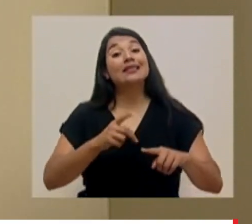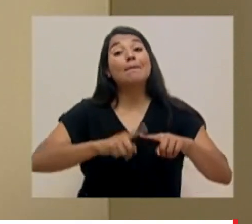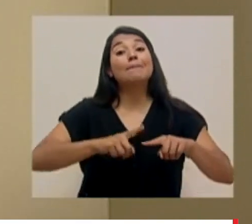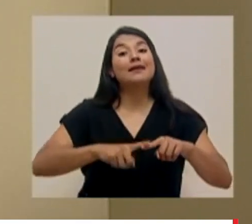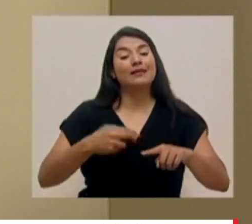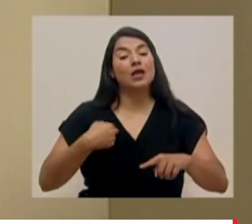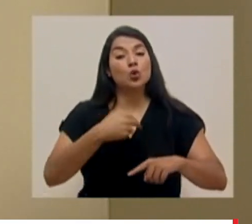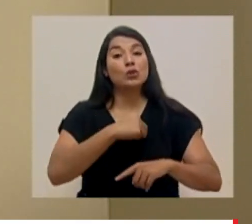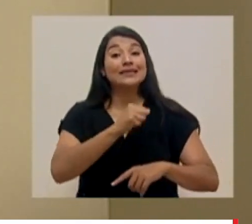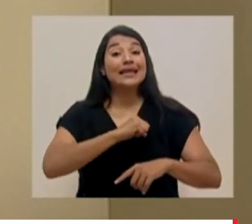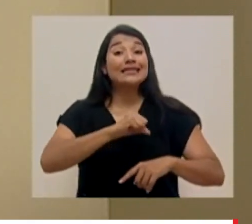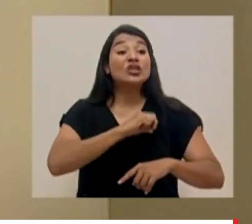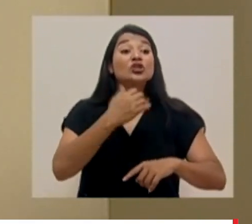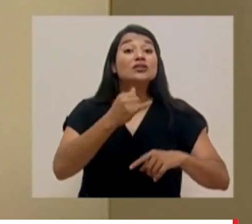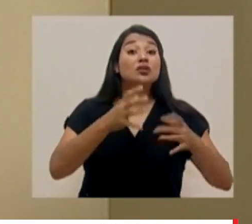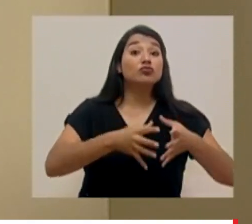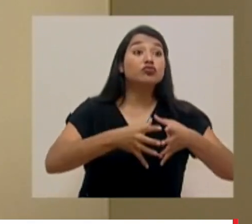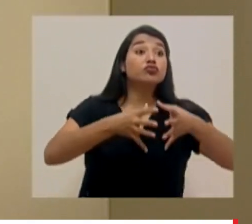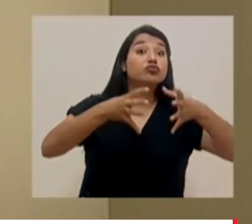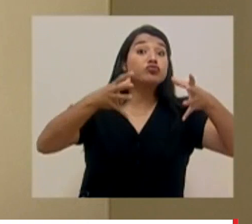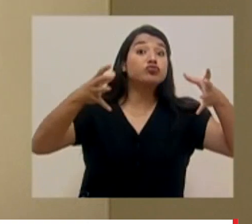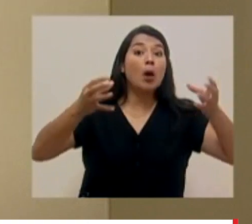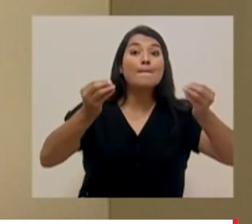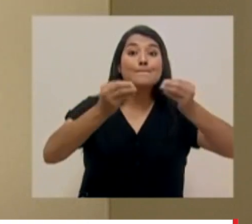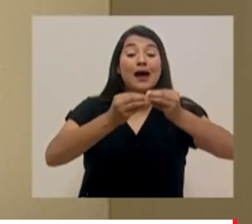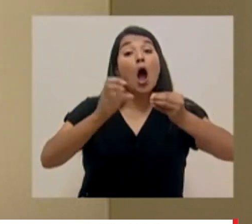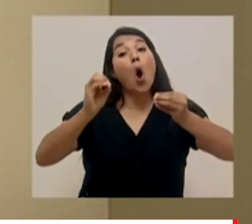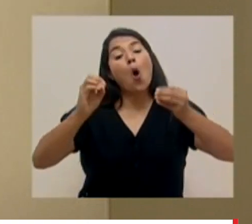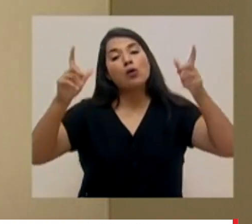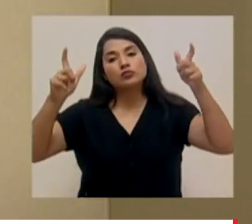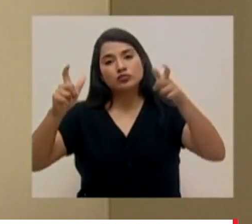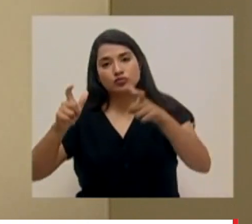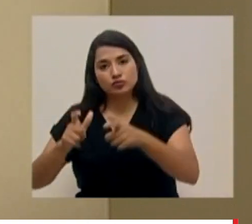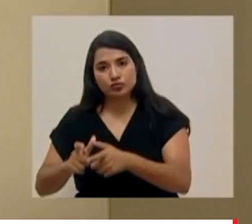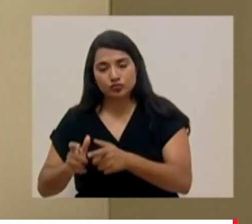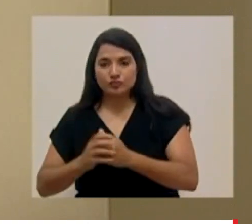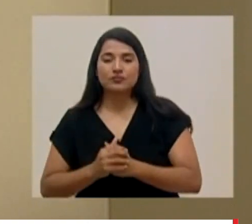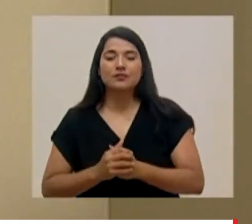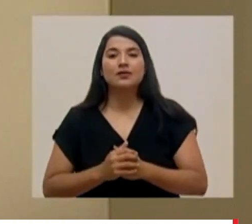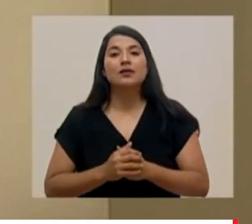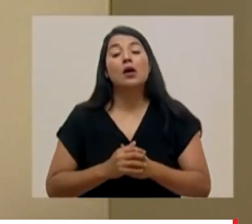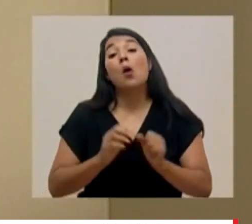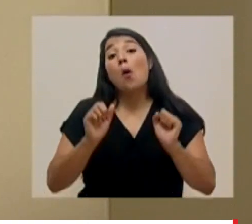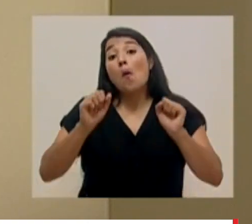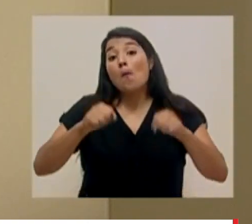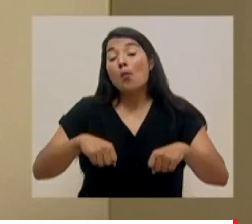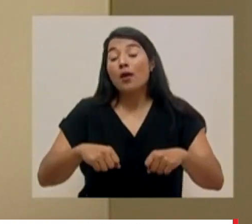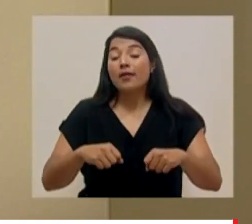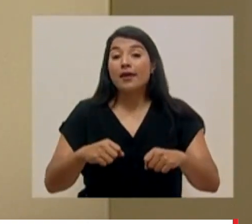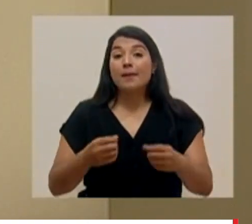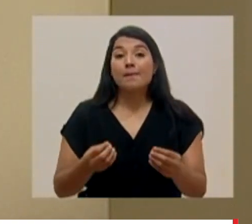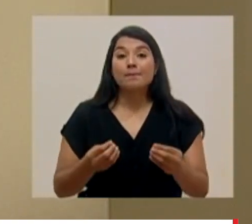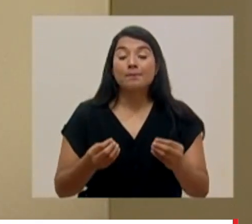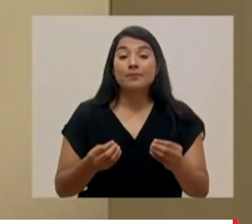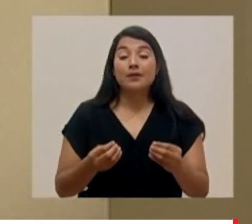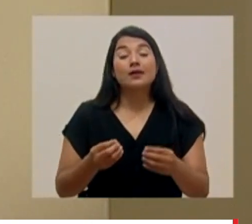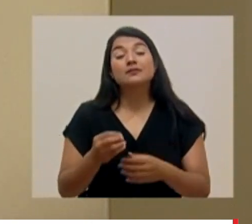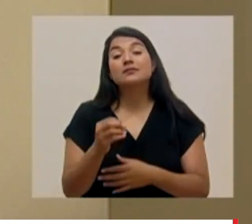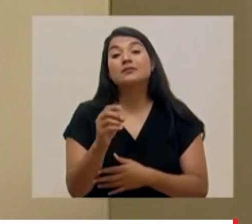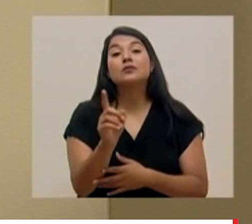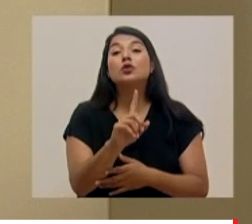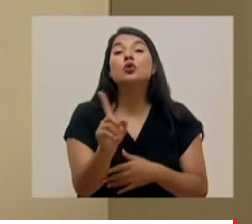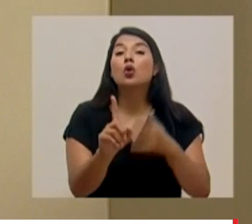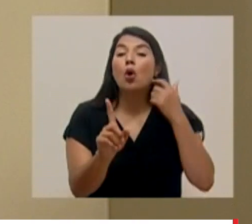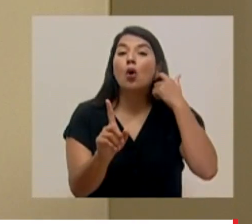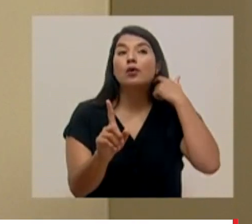en algo que va a llegar, lo decía el presidente, a que ya haya mucho más muertes por COVID, no porque ni siquiera